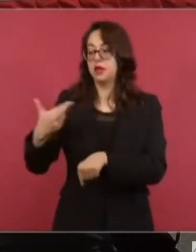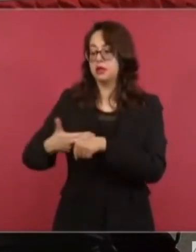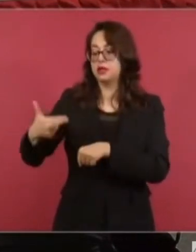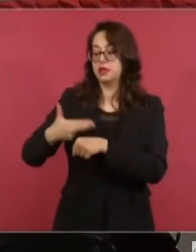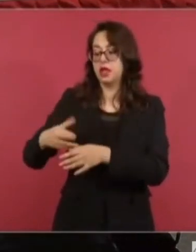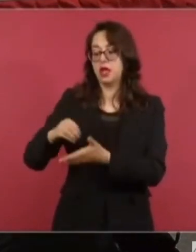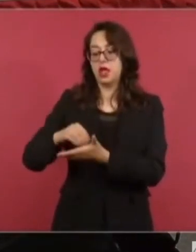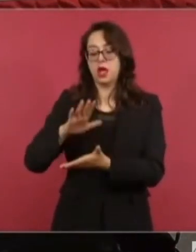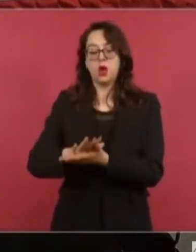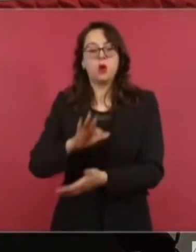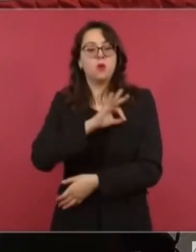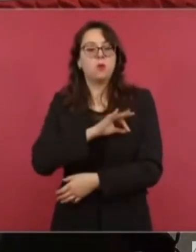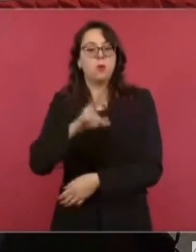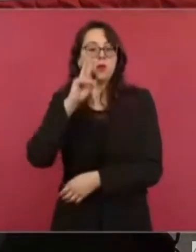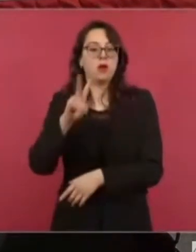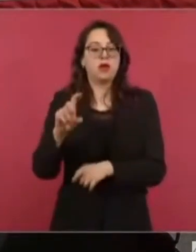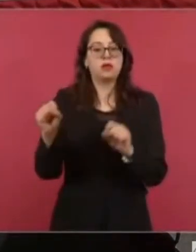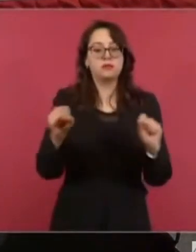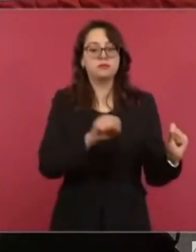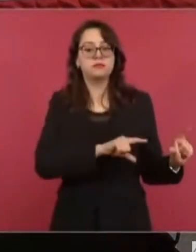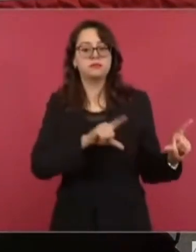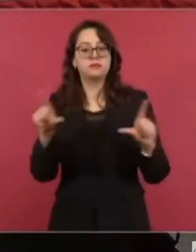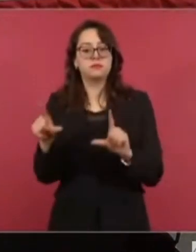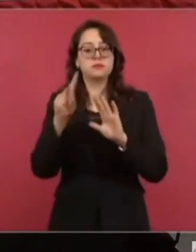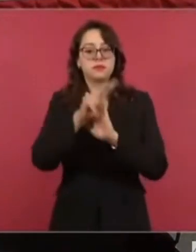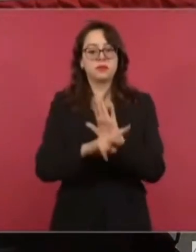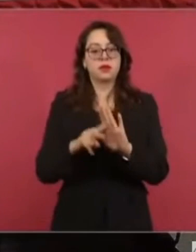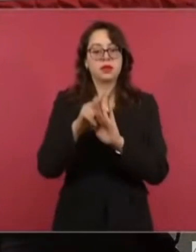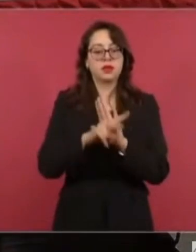tutorial, es muy rápido, es ingresar a la página